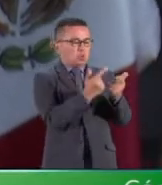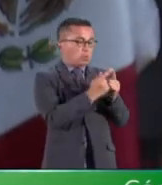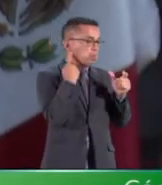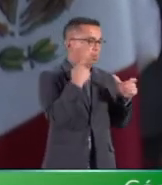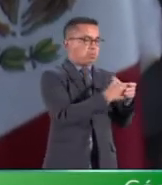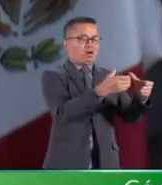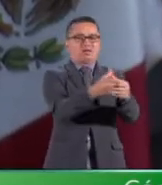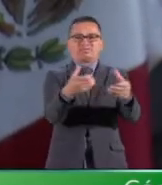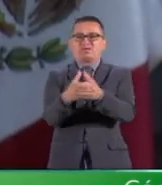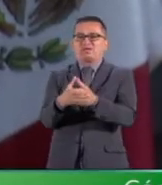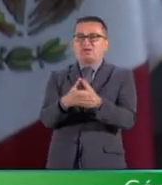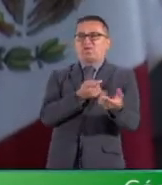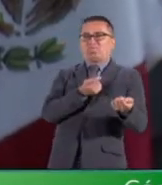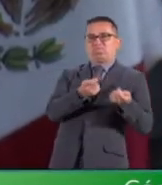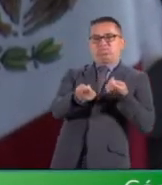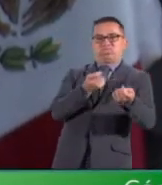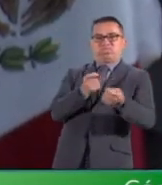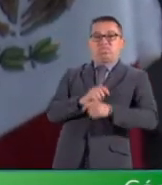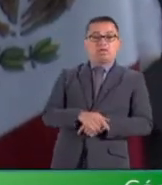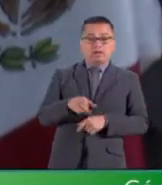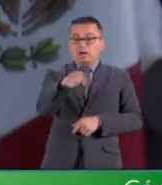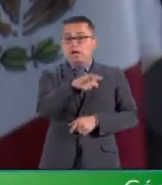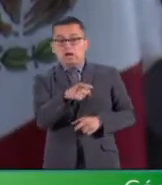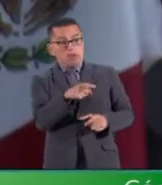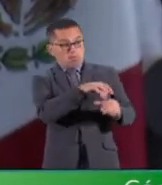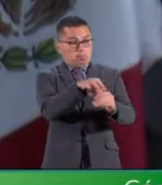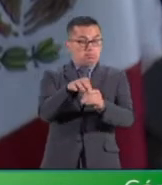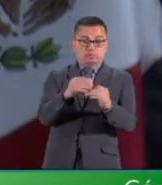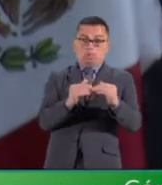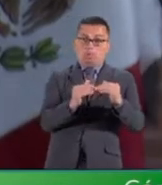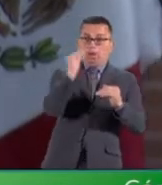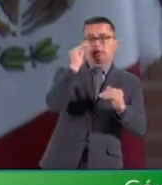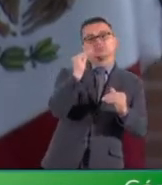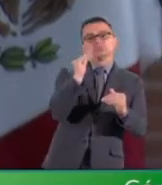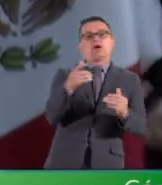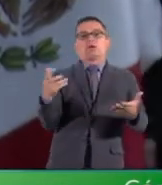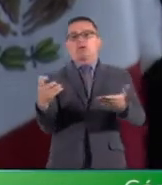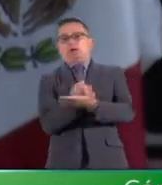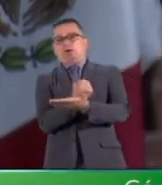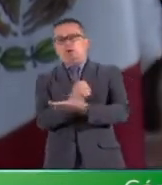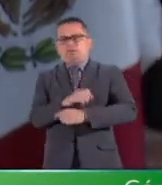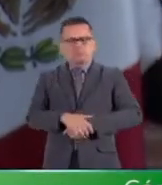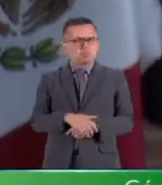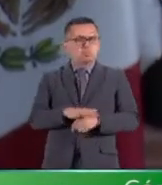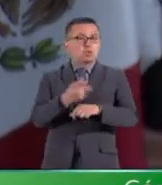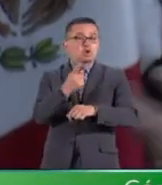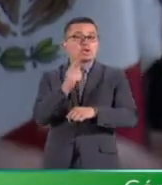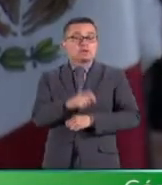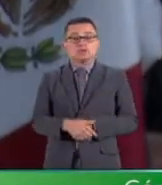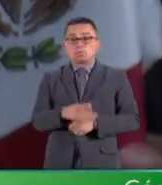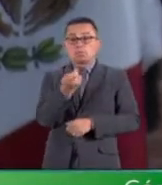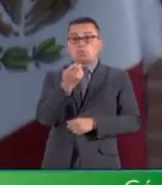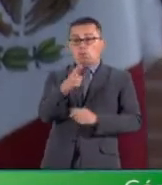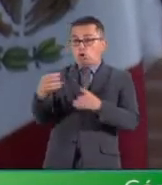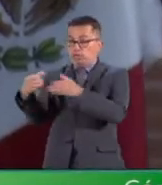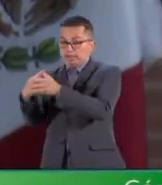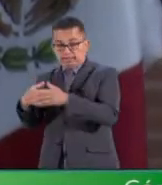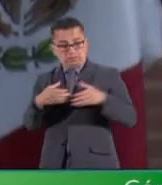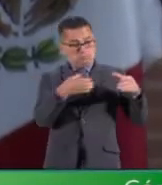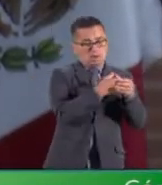tenga en su momento más votos. Los jueces serán elegidos por los poderes,